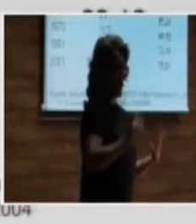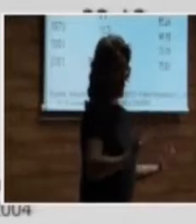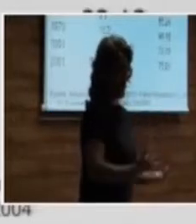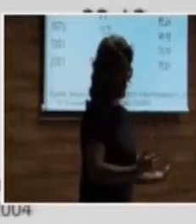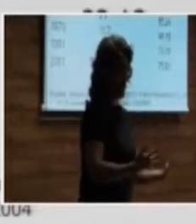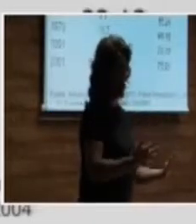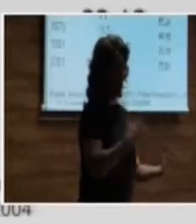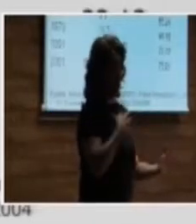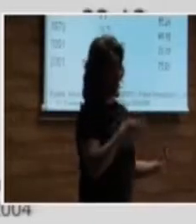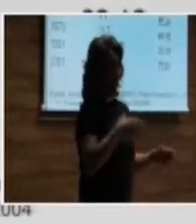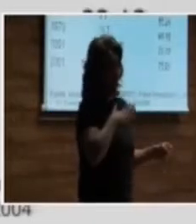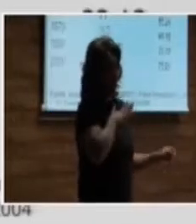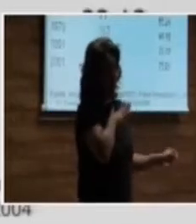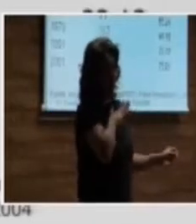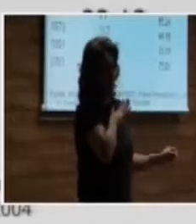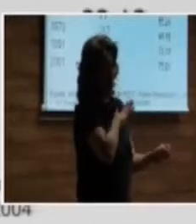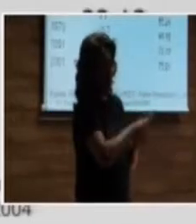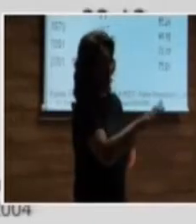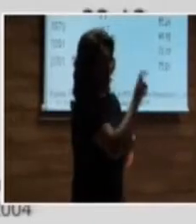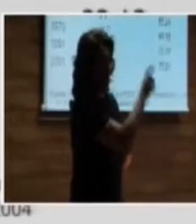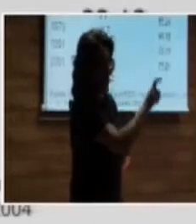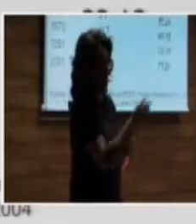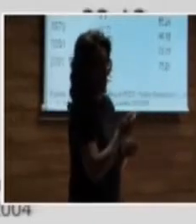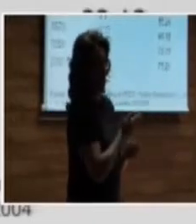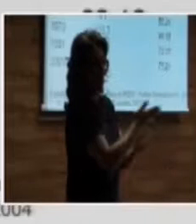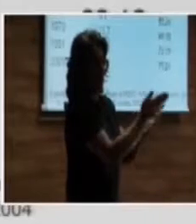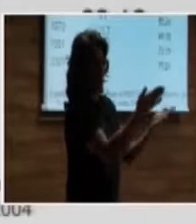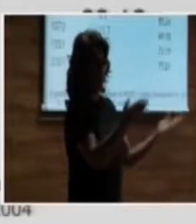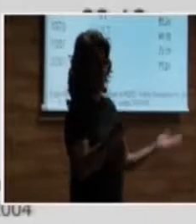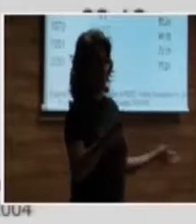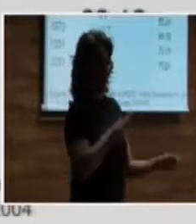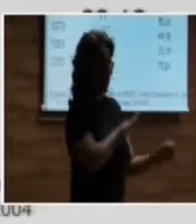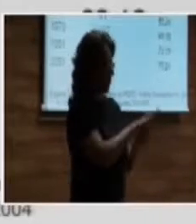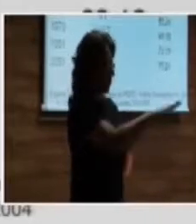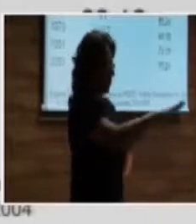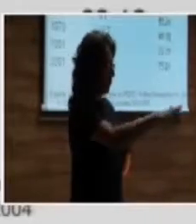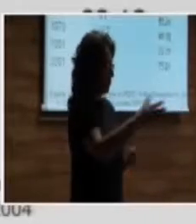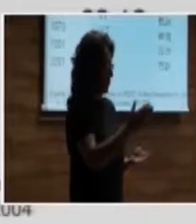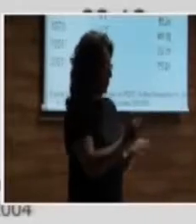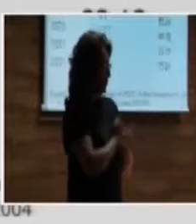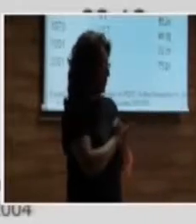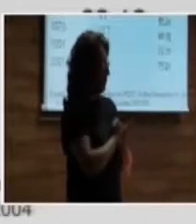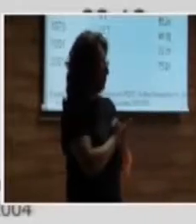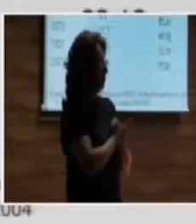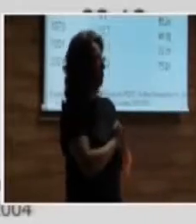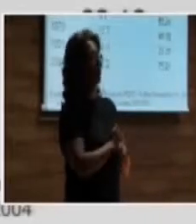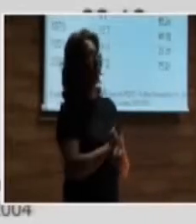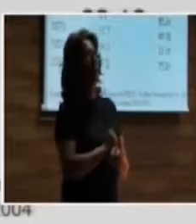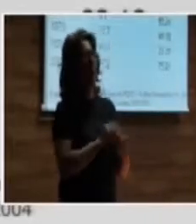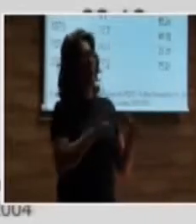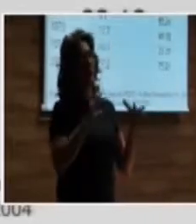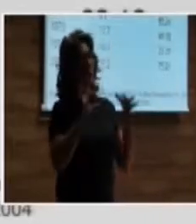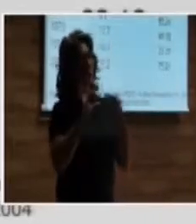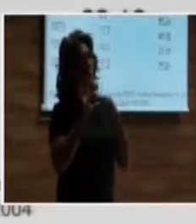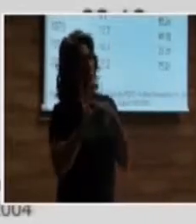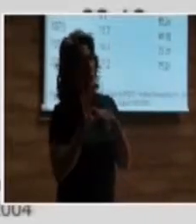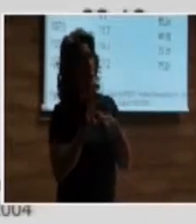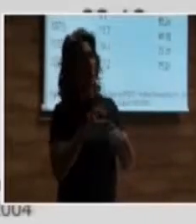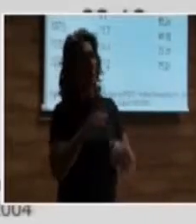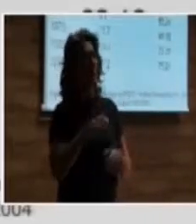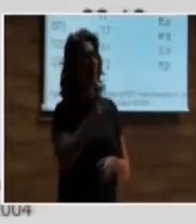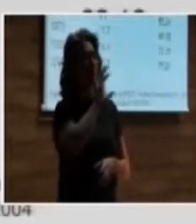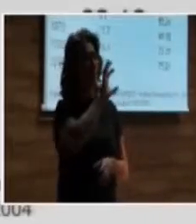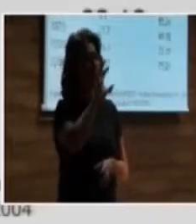accedemos a casi la totalidad de la población, excepto el noroeste argentino, que es población muy relacionada con pueblos